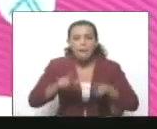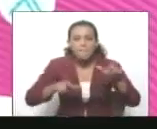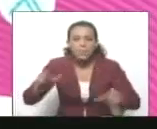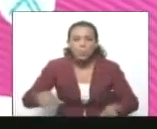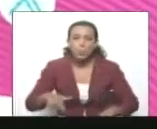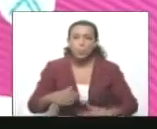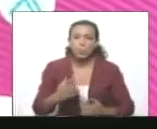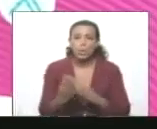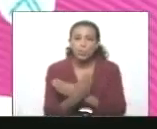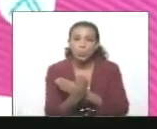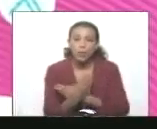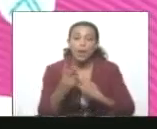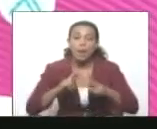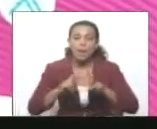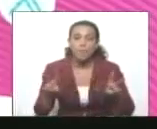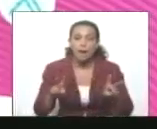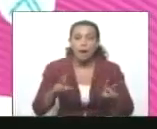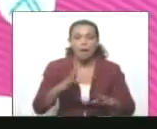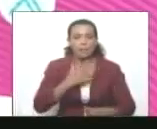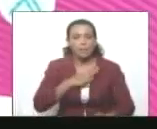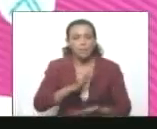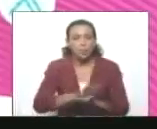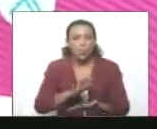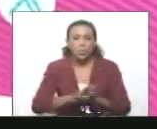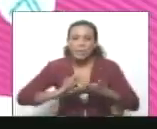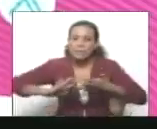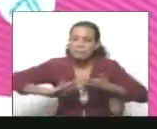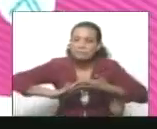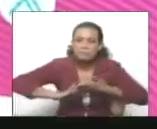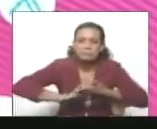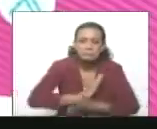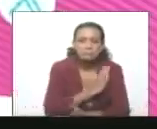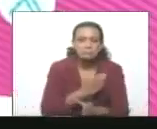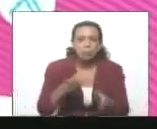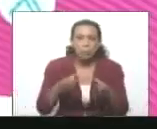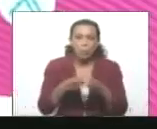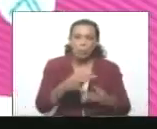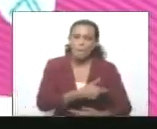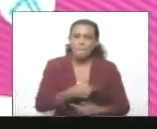en el derecho a la paz de la gente y en acabar con toda esta banda criminales María Antoni